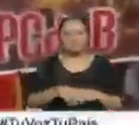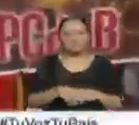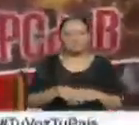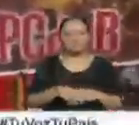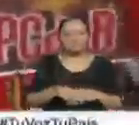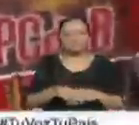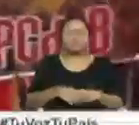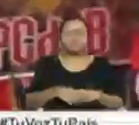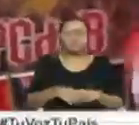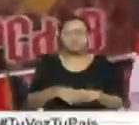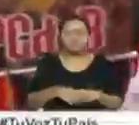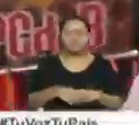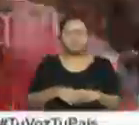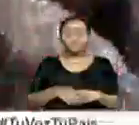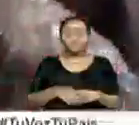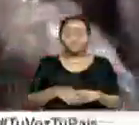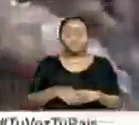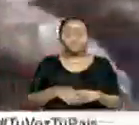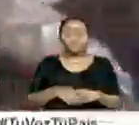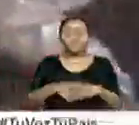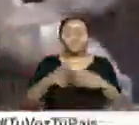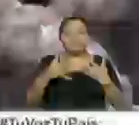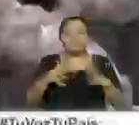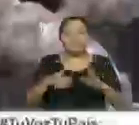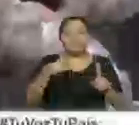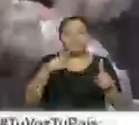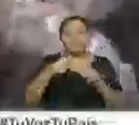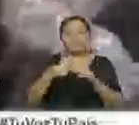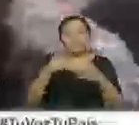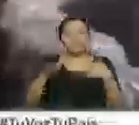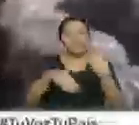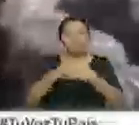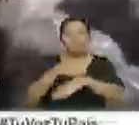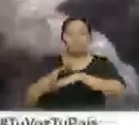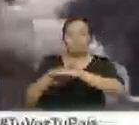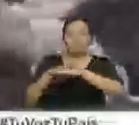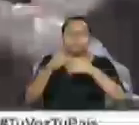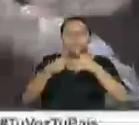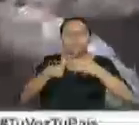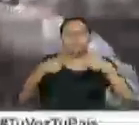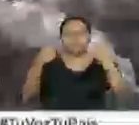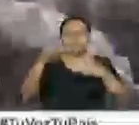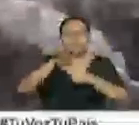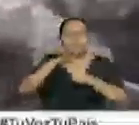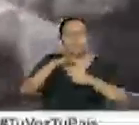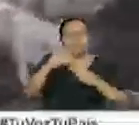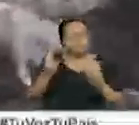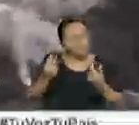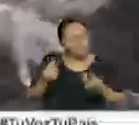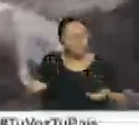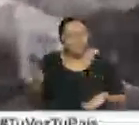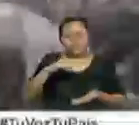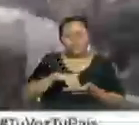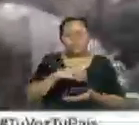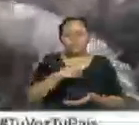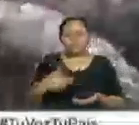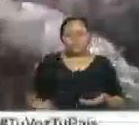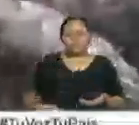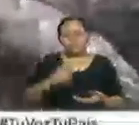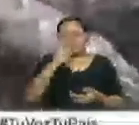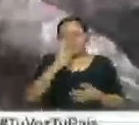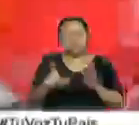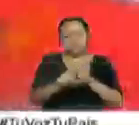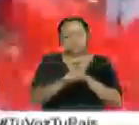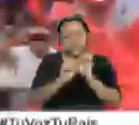vicepresidente. Directas ya es una orden que usamos para que sean convocadas elecciones directas para elegir un nuevo presidente que tenga